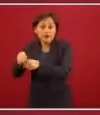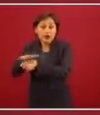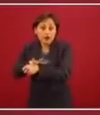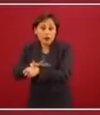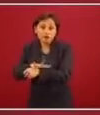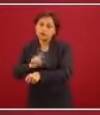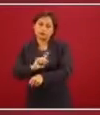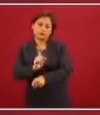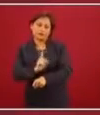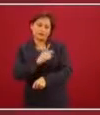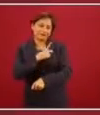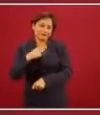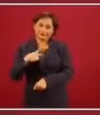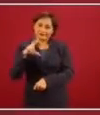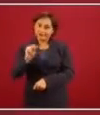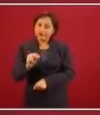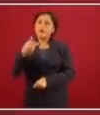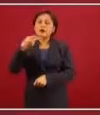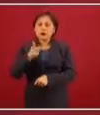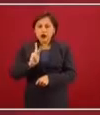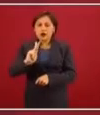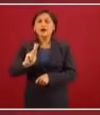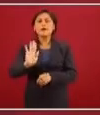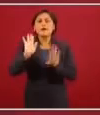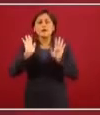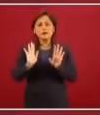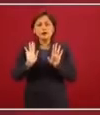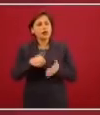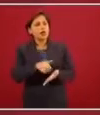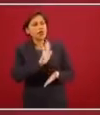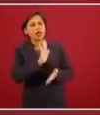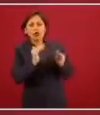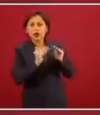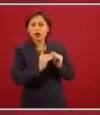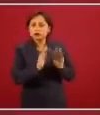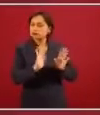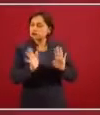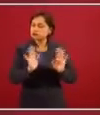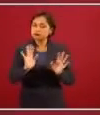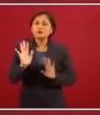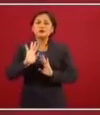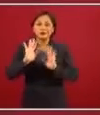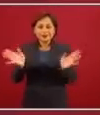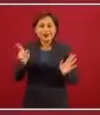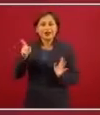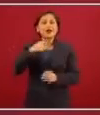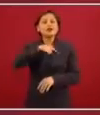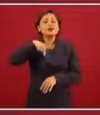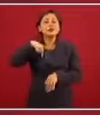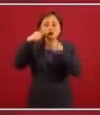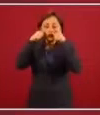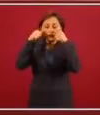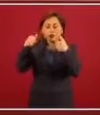Pero hemos reorganizado ya en varios sitios, tanto en el Seguro Social como en